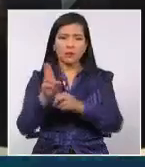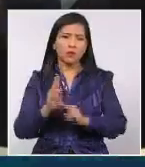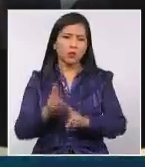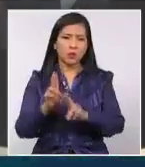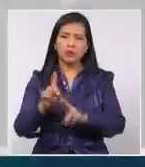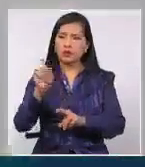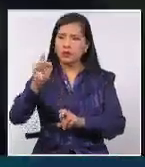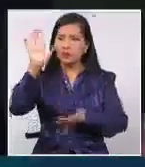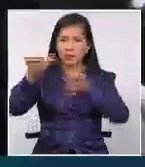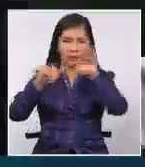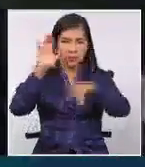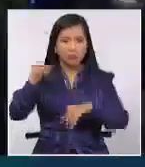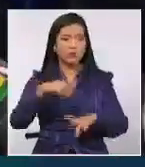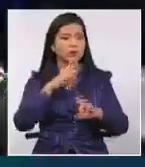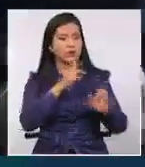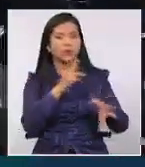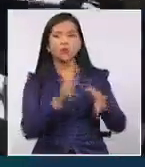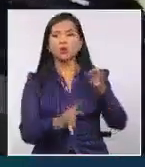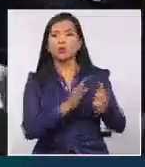la justicia, ¿no?